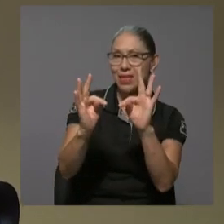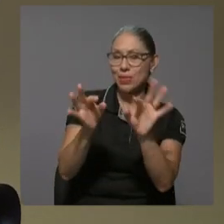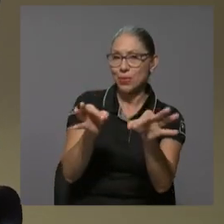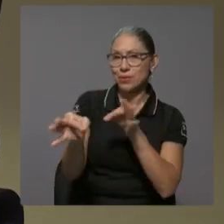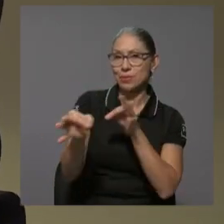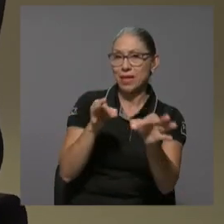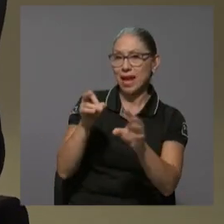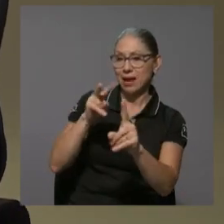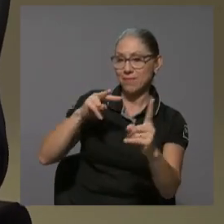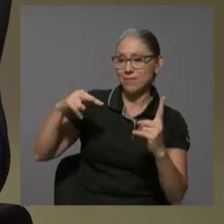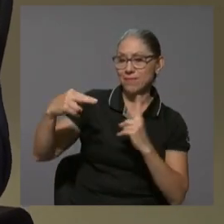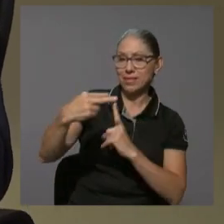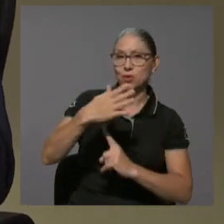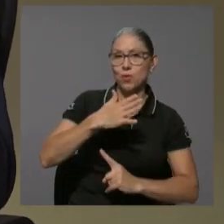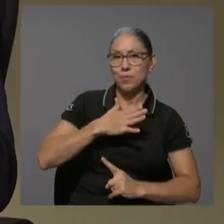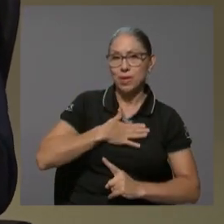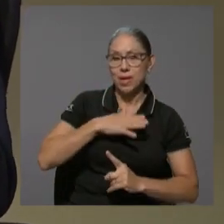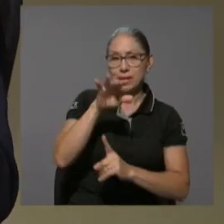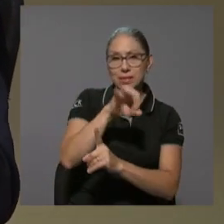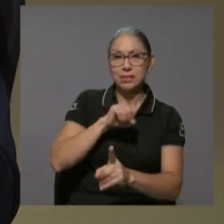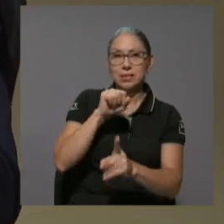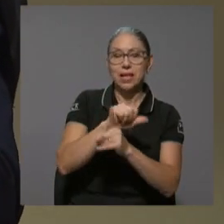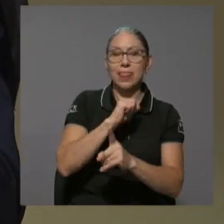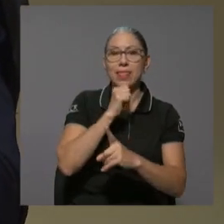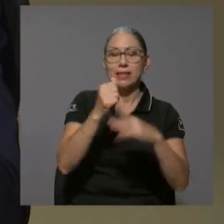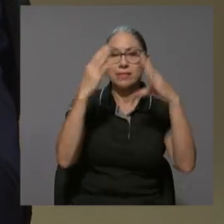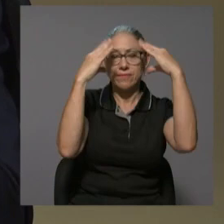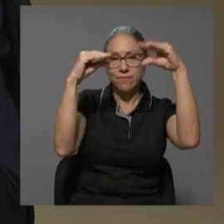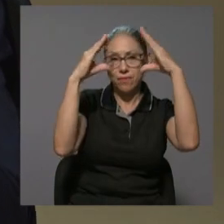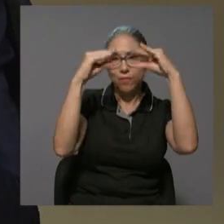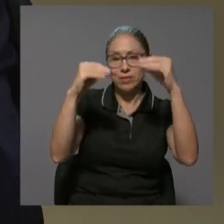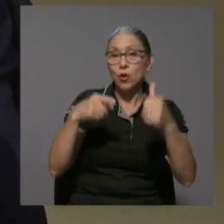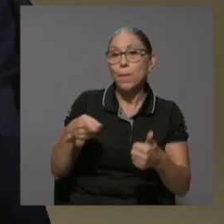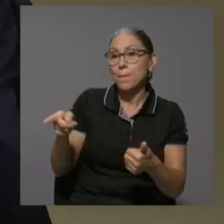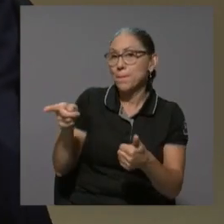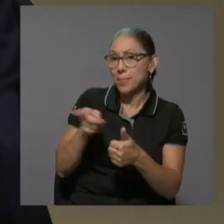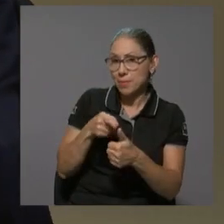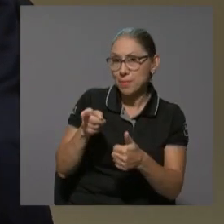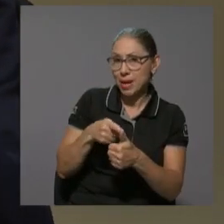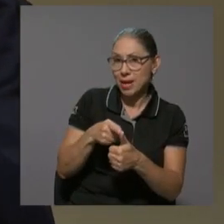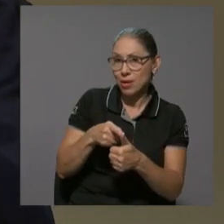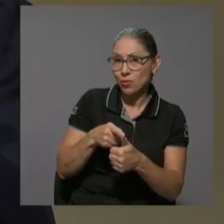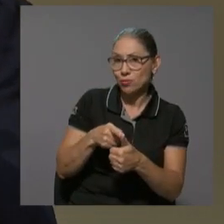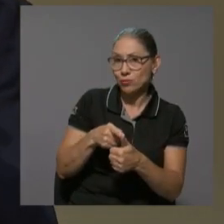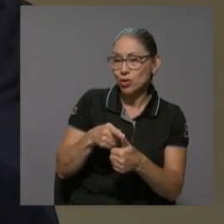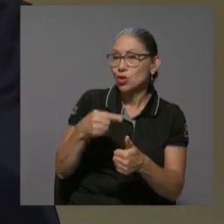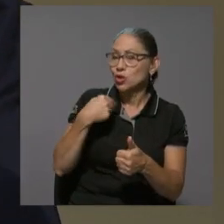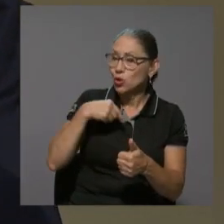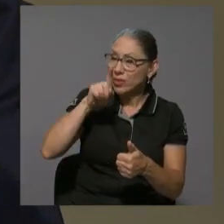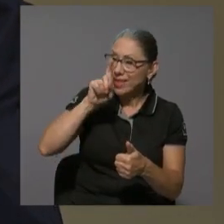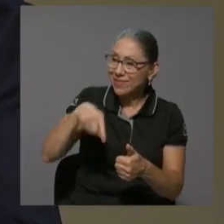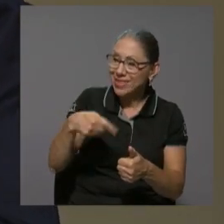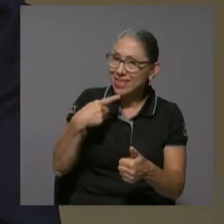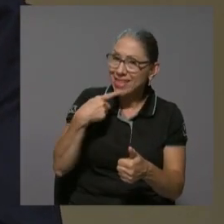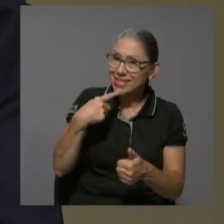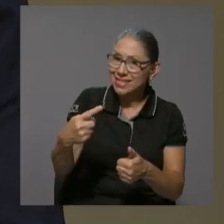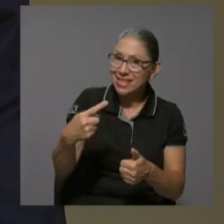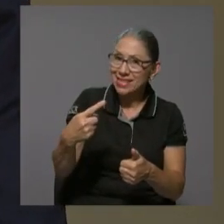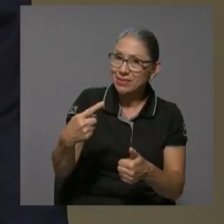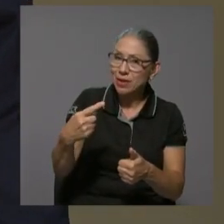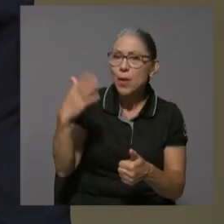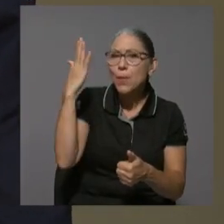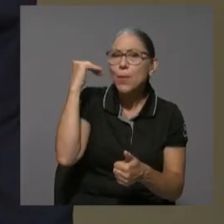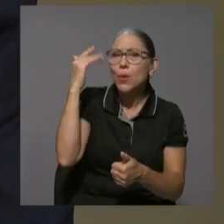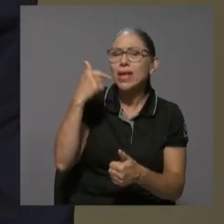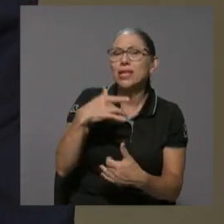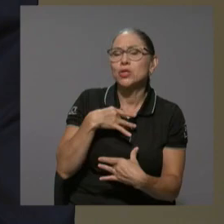de la desinformación. Primero, yo creo que debía haber dicho, pero no lo dije, por qué mi interés